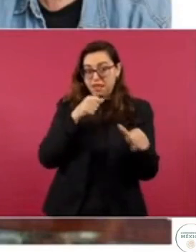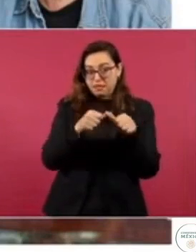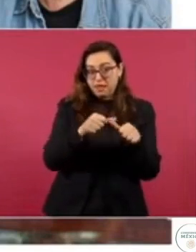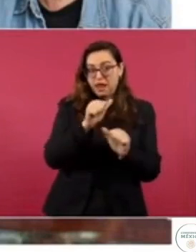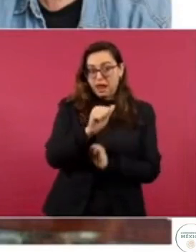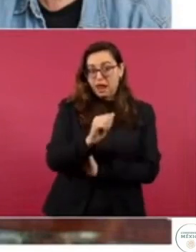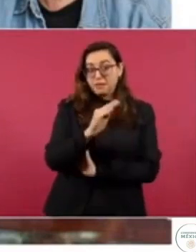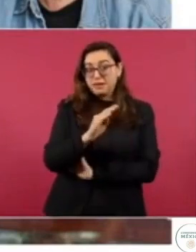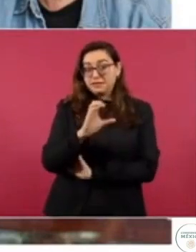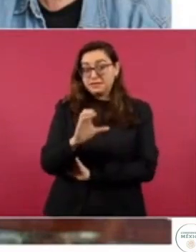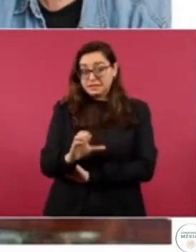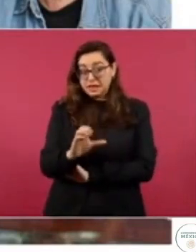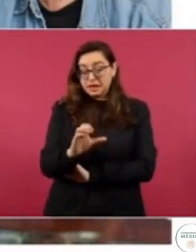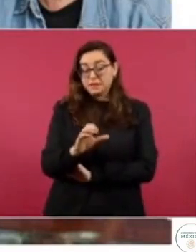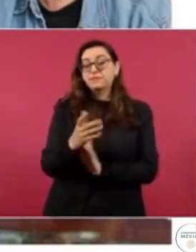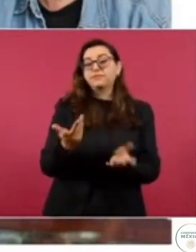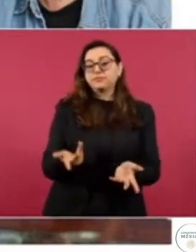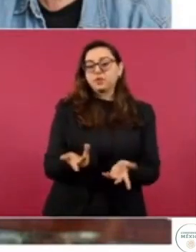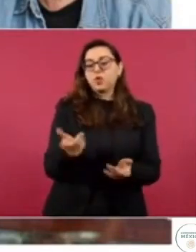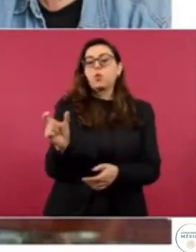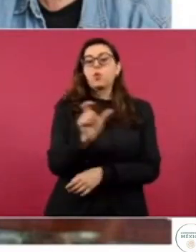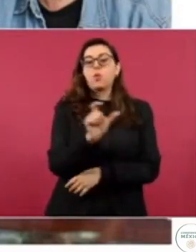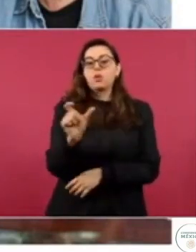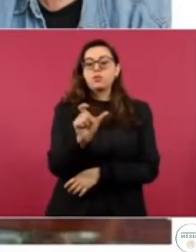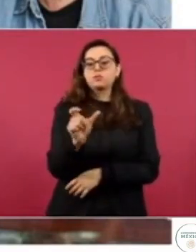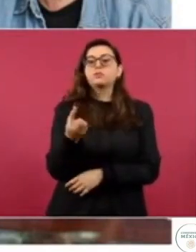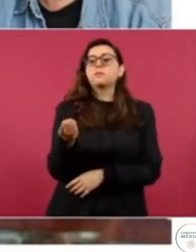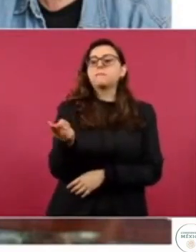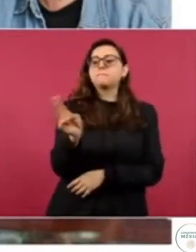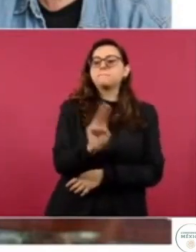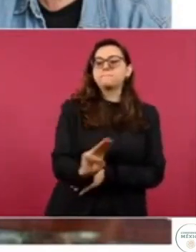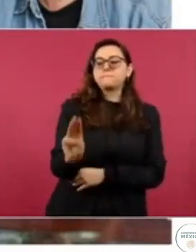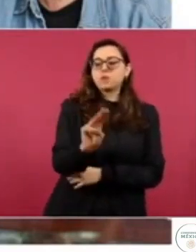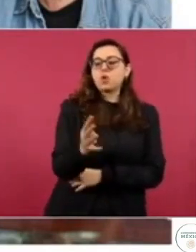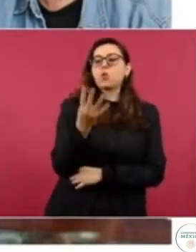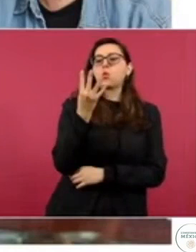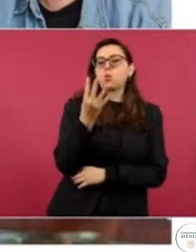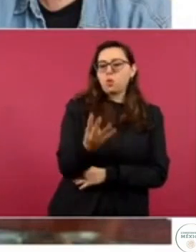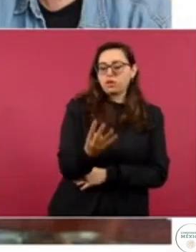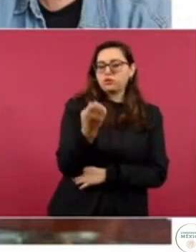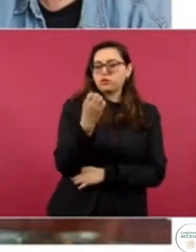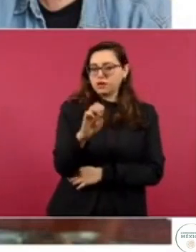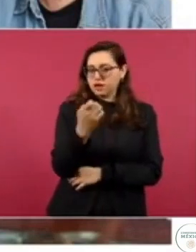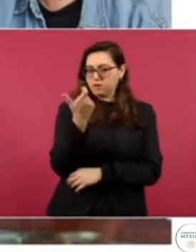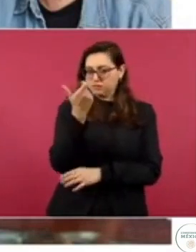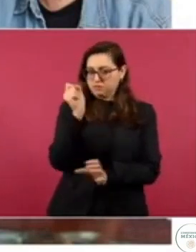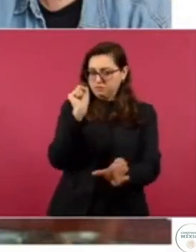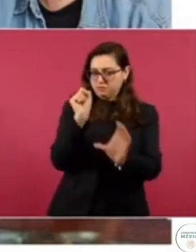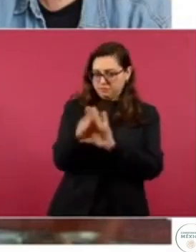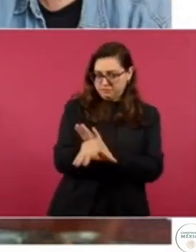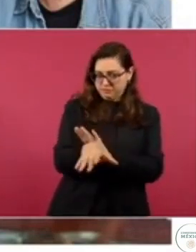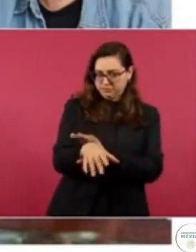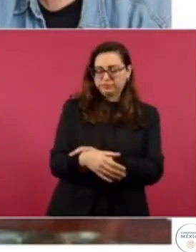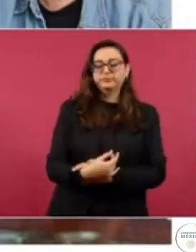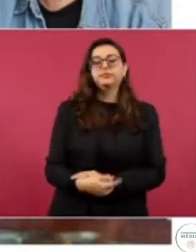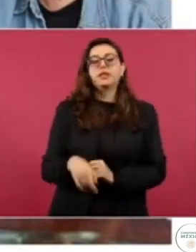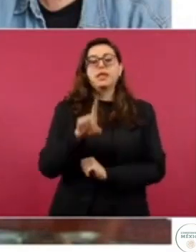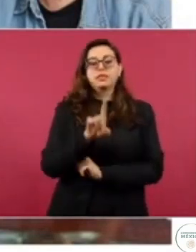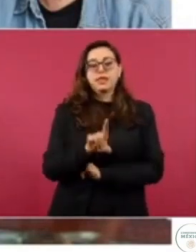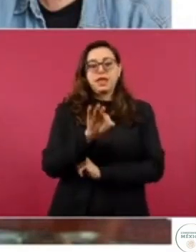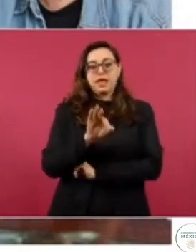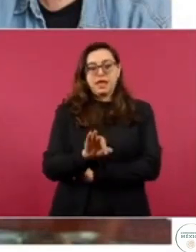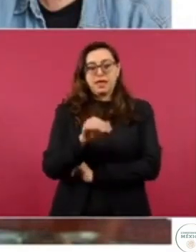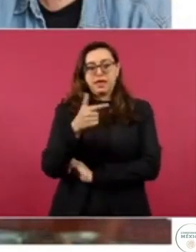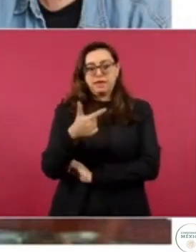depósito en su tarjeta el miércoles 4. Quienes inician su apellido con la letra D, E,